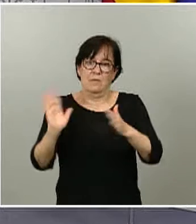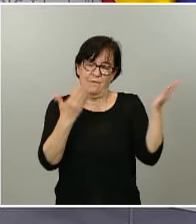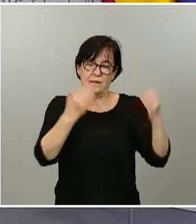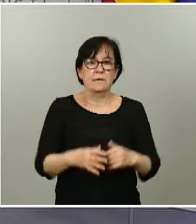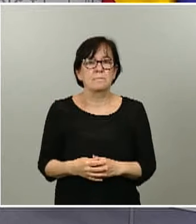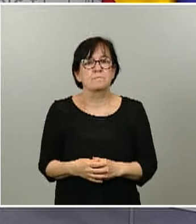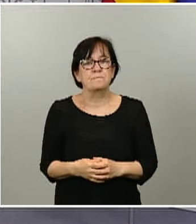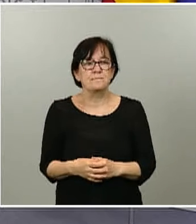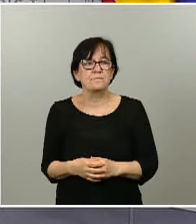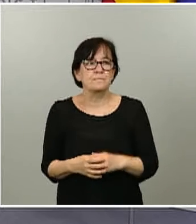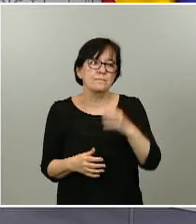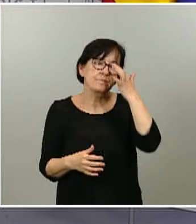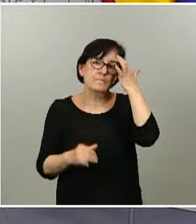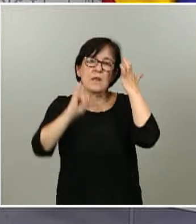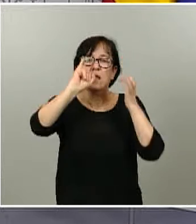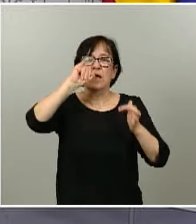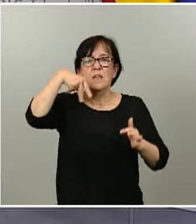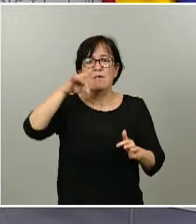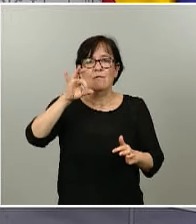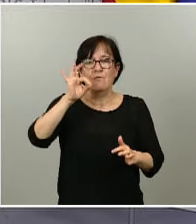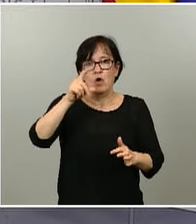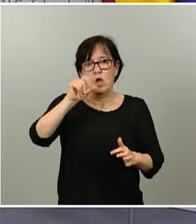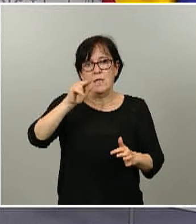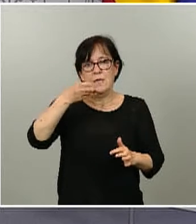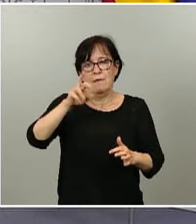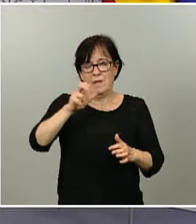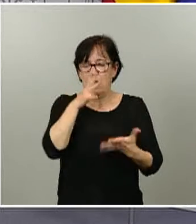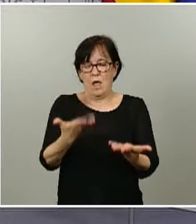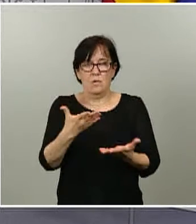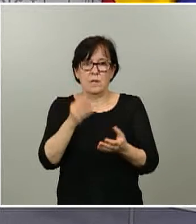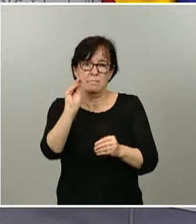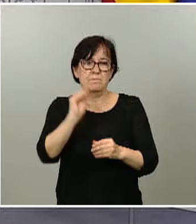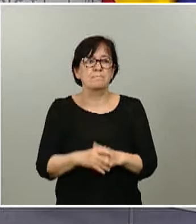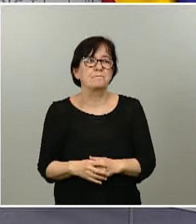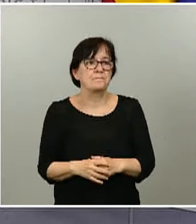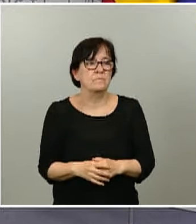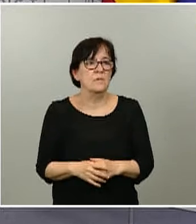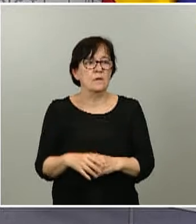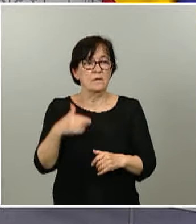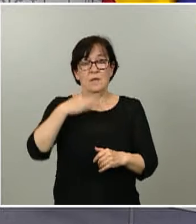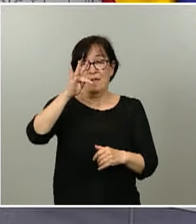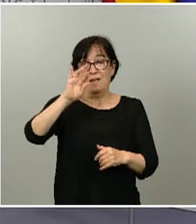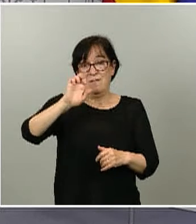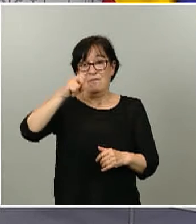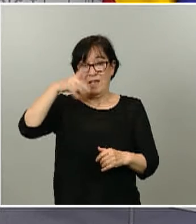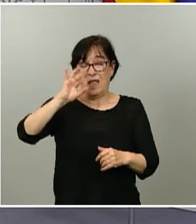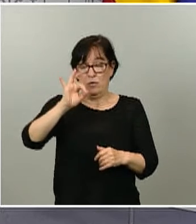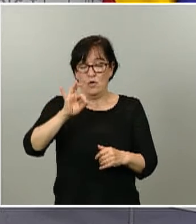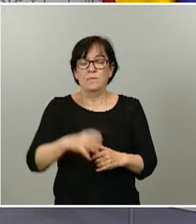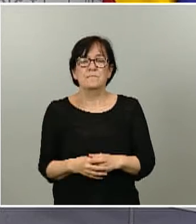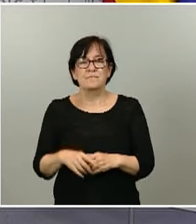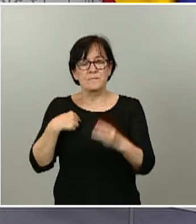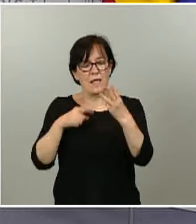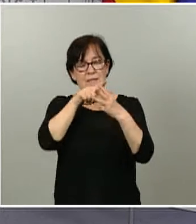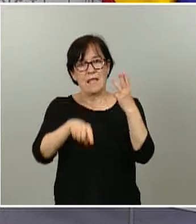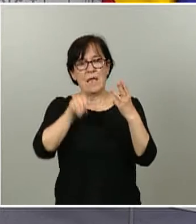Pregunta ahora Infolibre. Sí, hola, buenas tardes. Soy Fernando Varela de Infolibre.es. Tenía 3 preguntas, las 3 para